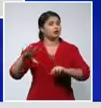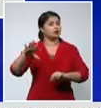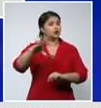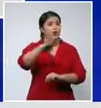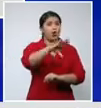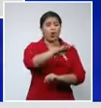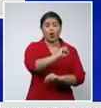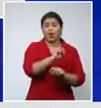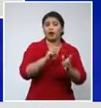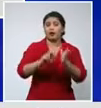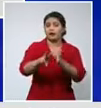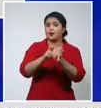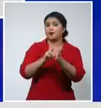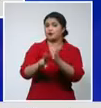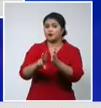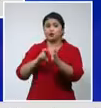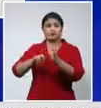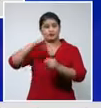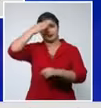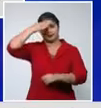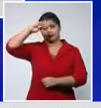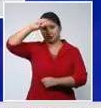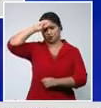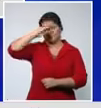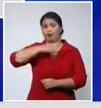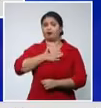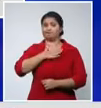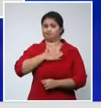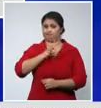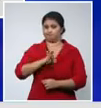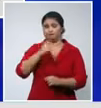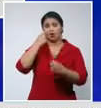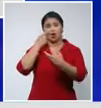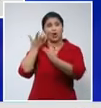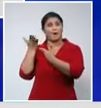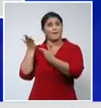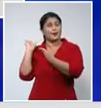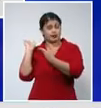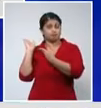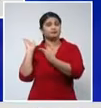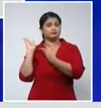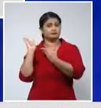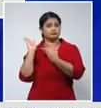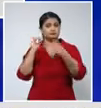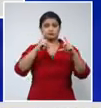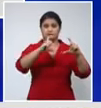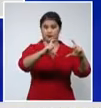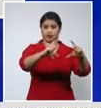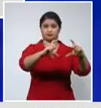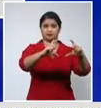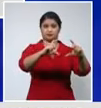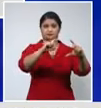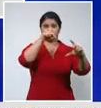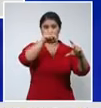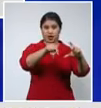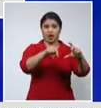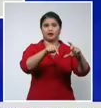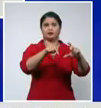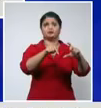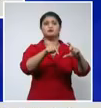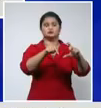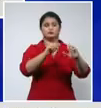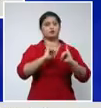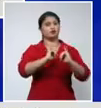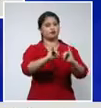provincias. Ahí ustedes tienen en el gráfico el comportamiento. La Habana con el mayor